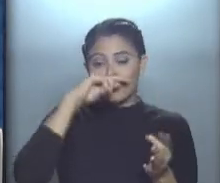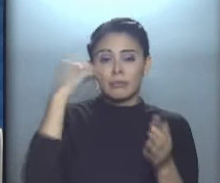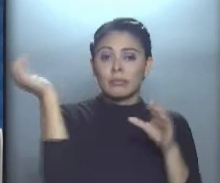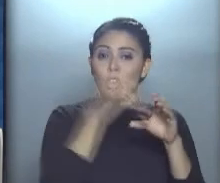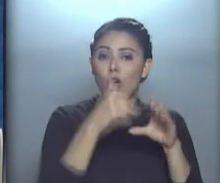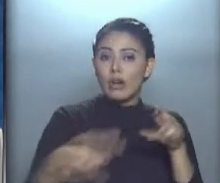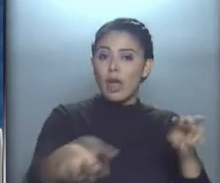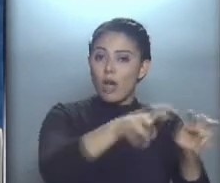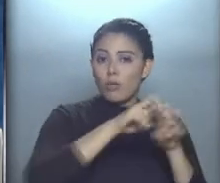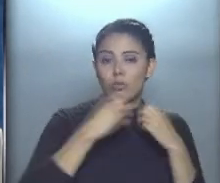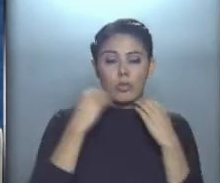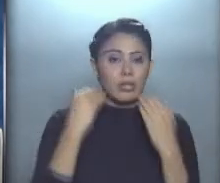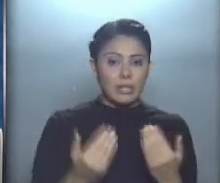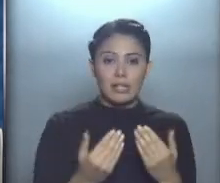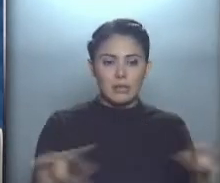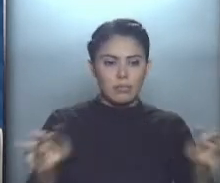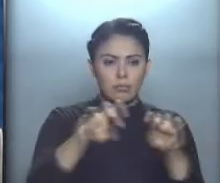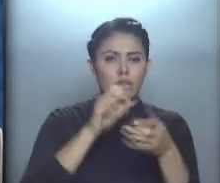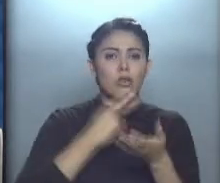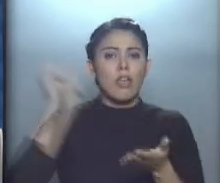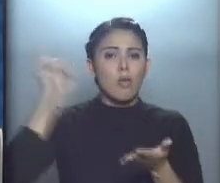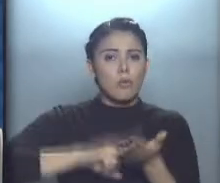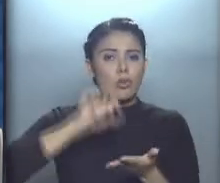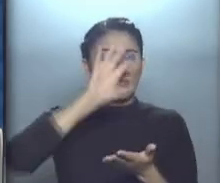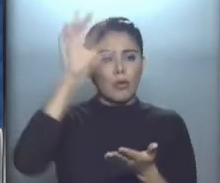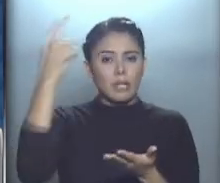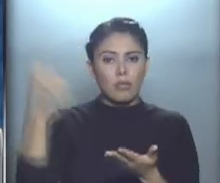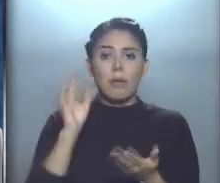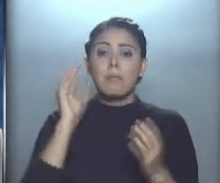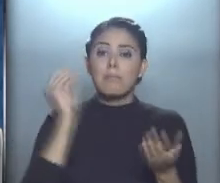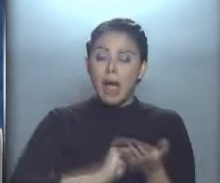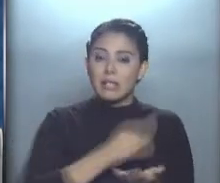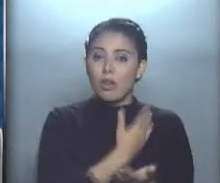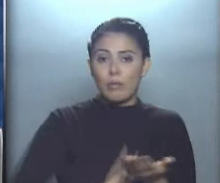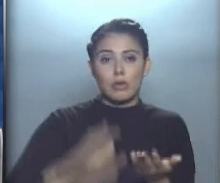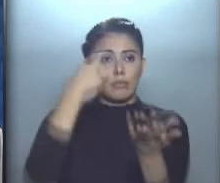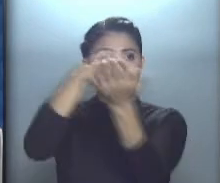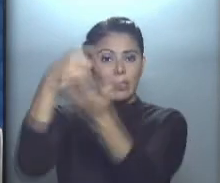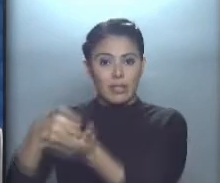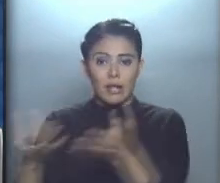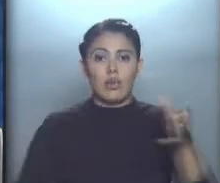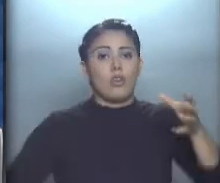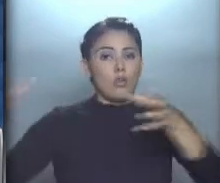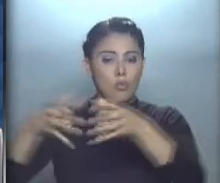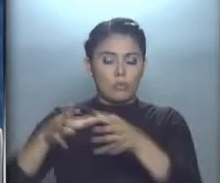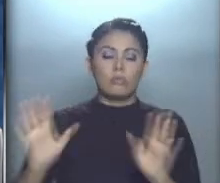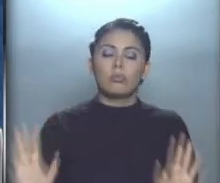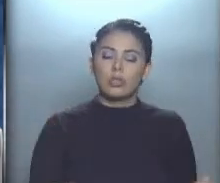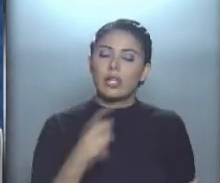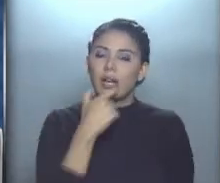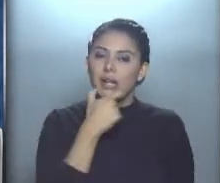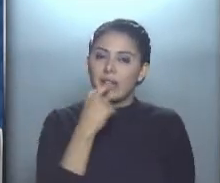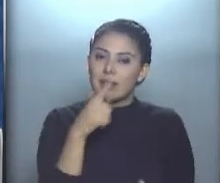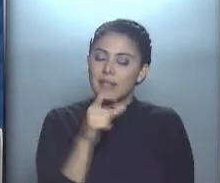través de la genuina recaudación impositiva provincial más las transferencias nacionales. En este sentido, lo que quiero transmitir